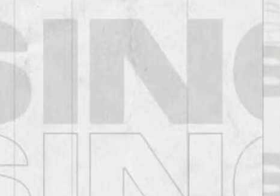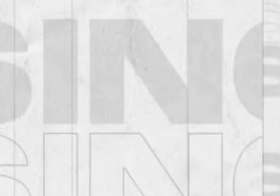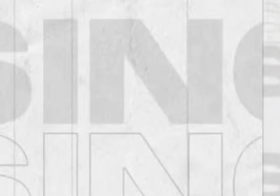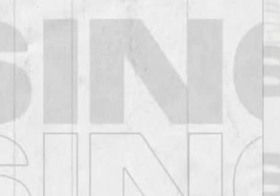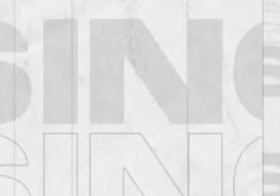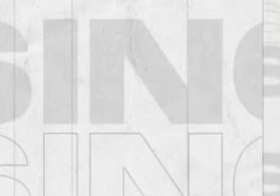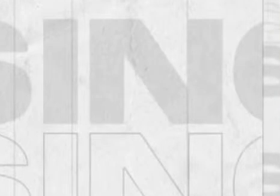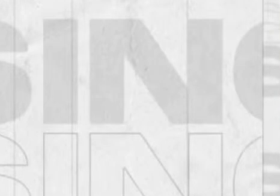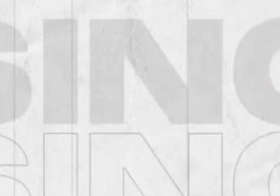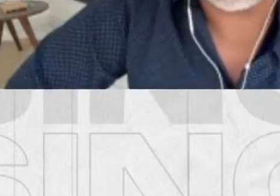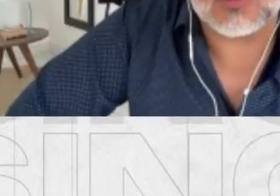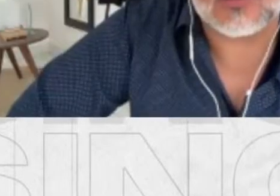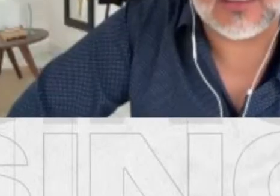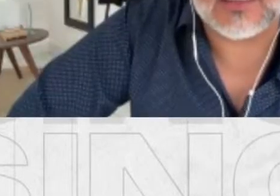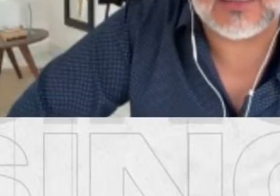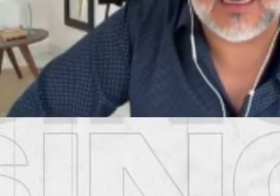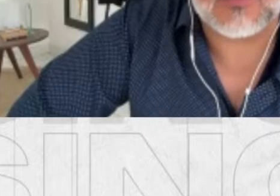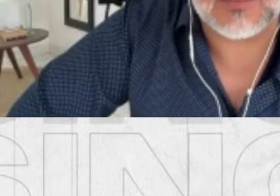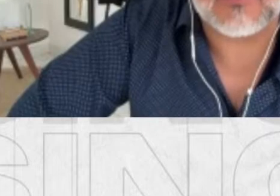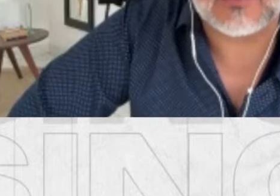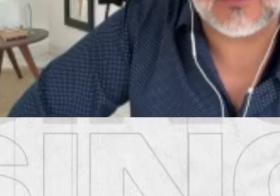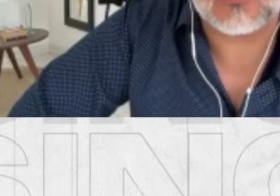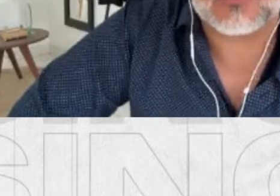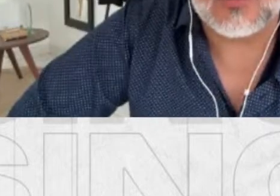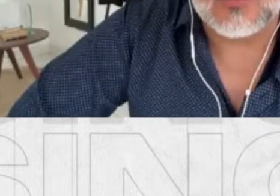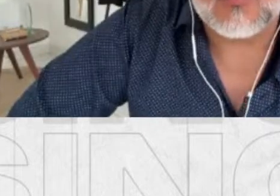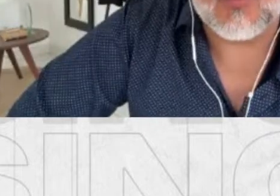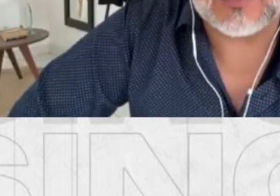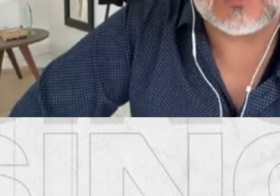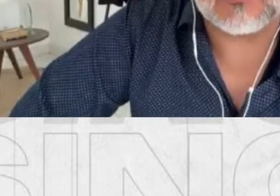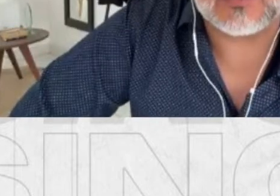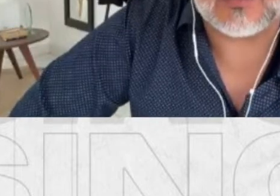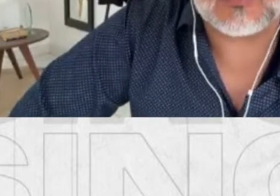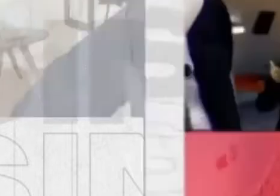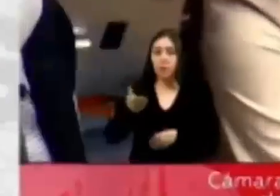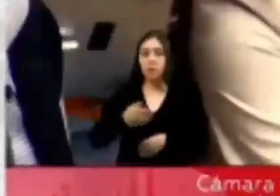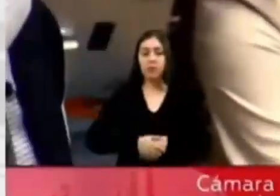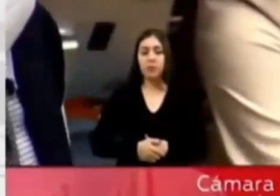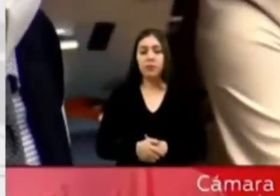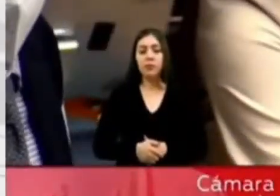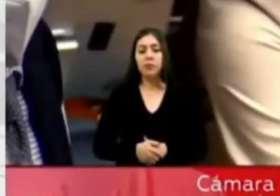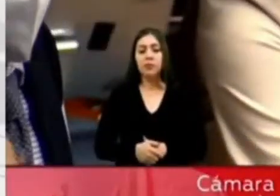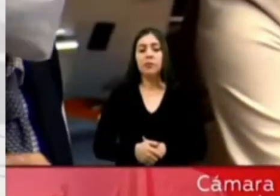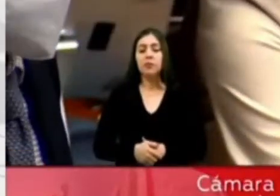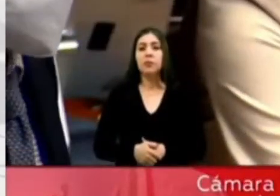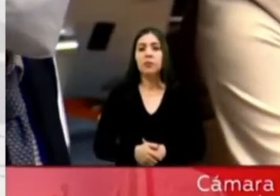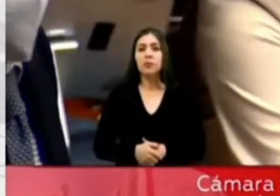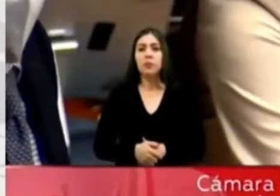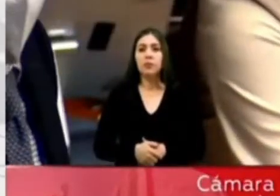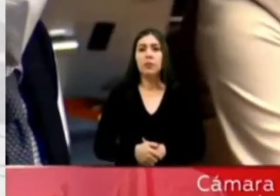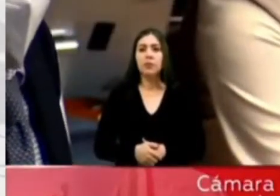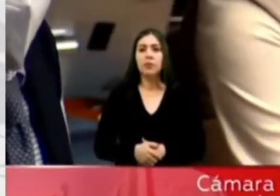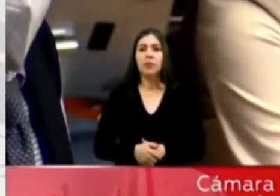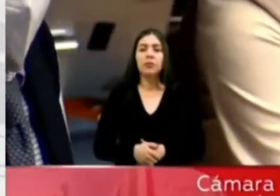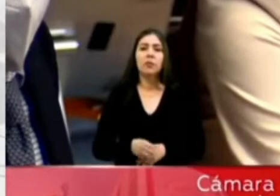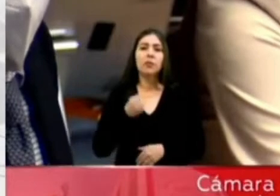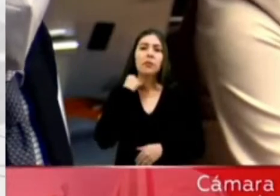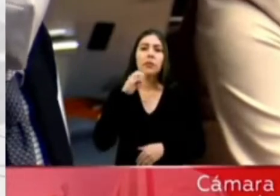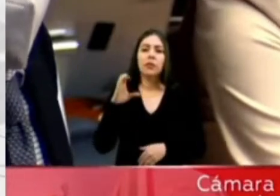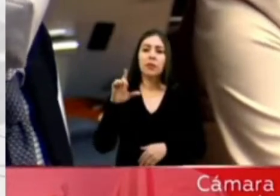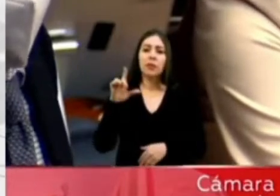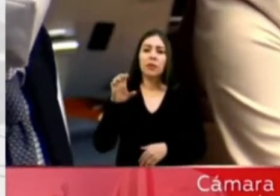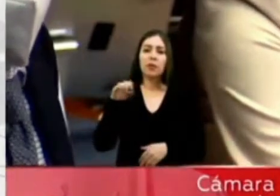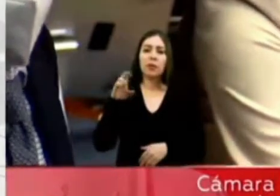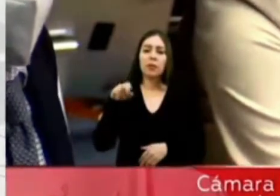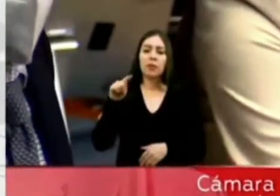dejar la víbora chillando. Y le agradezco mucho a don David que nos muestre, mientras presento a los compañeros que vienen a